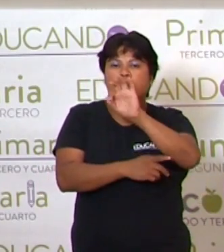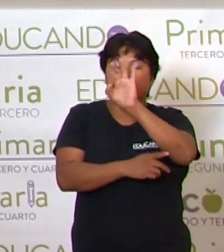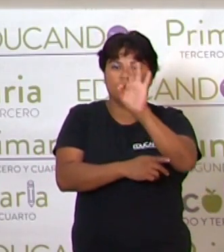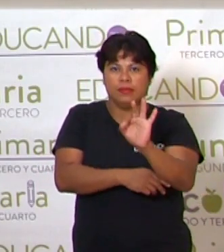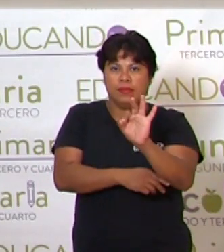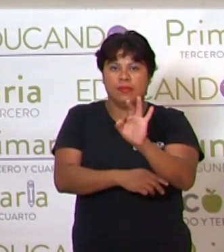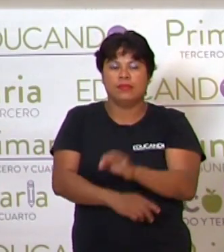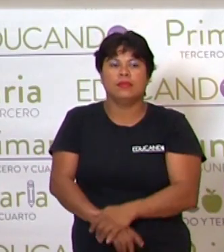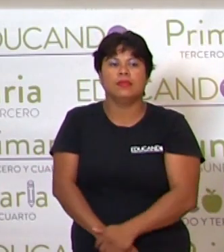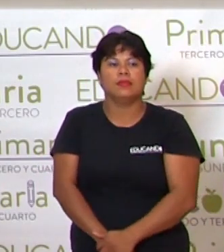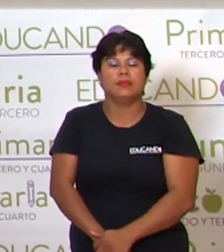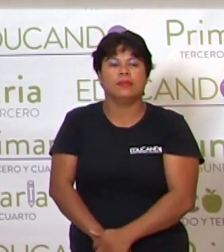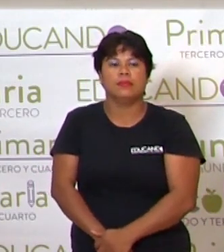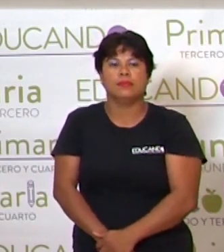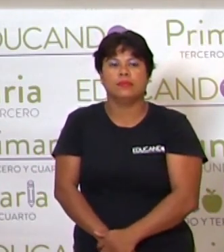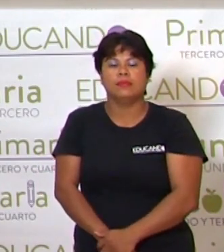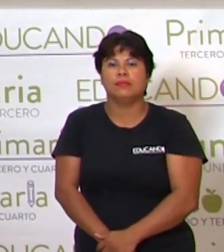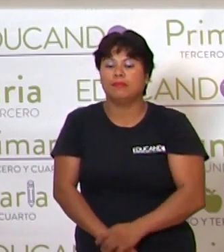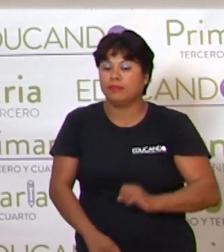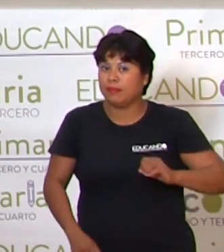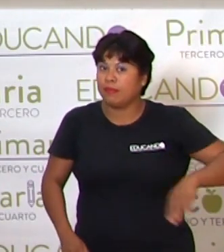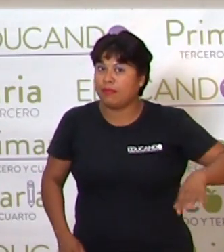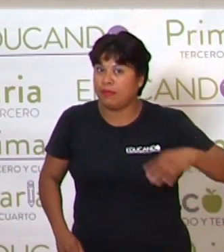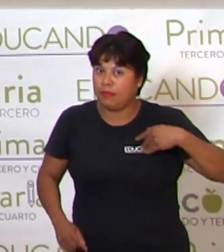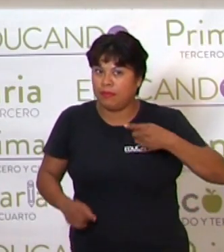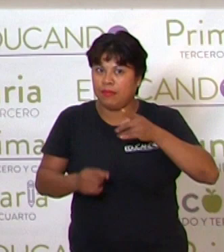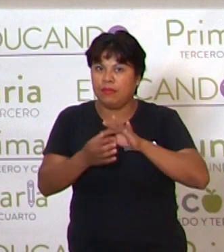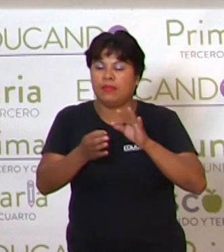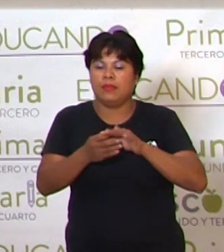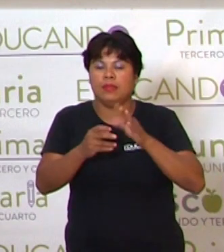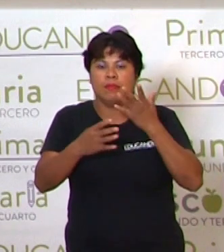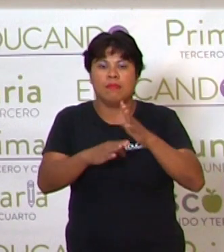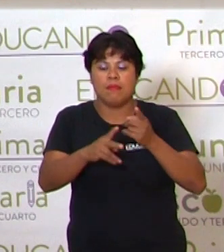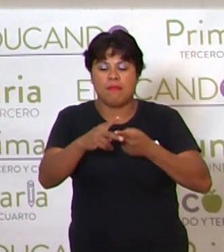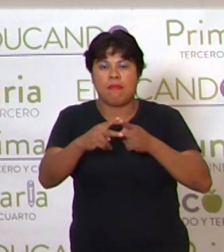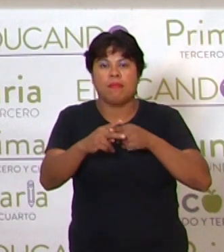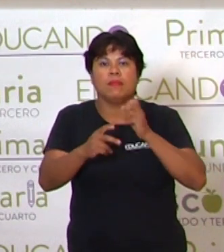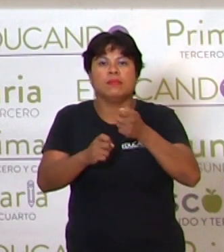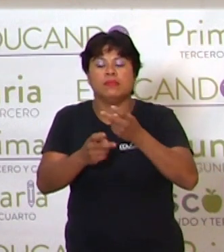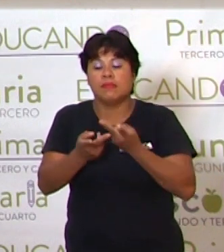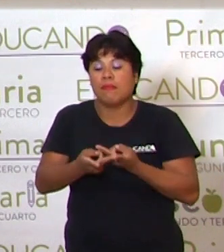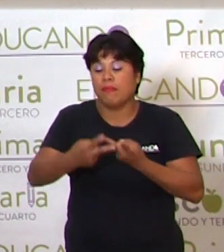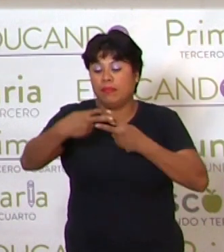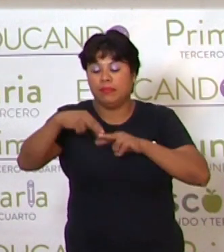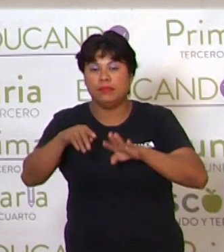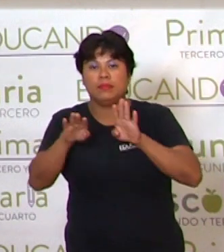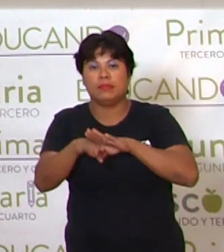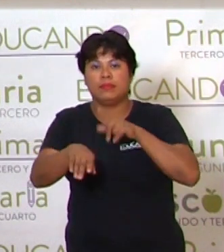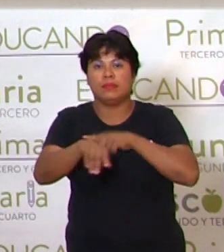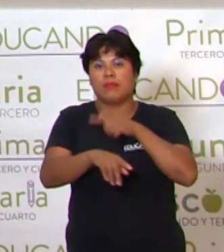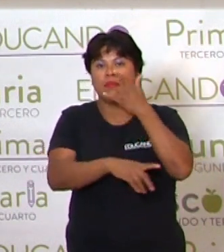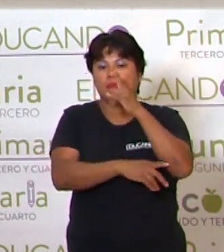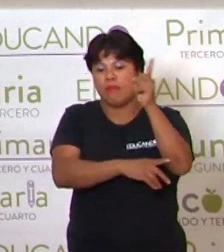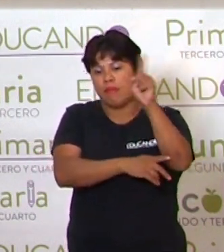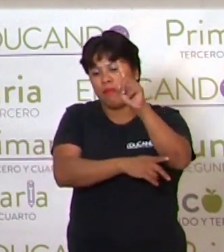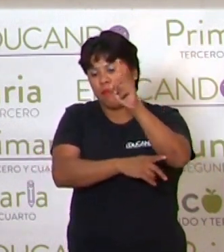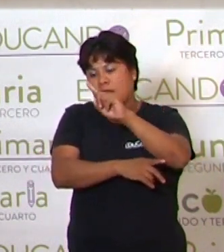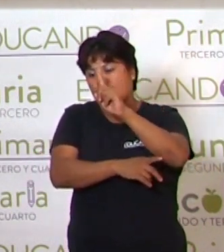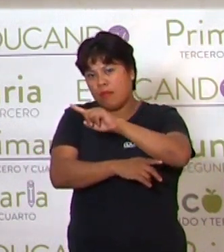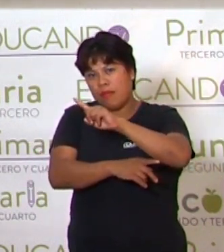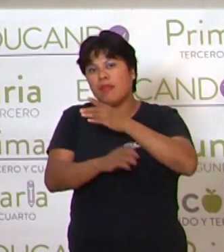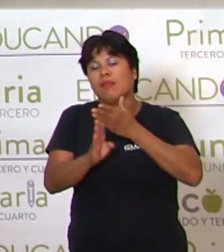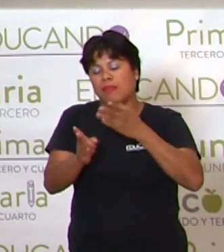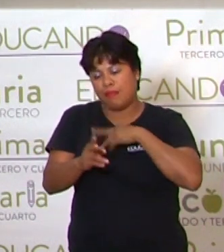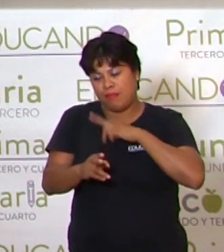126 grados. Hace un rato yo te decía que los ángulos se miden en sentido contrario a las manecillas del reloj. Y date